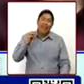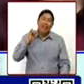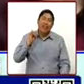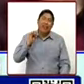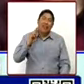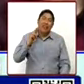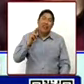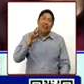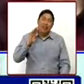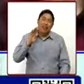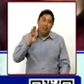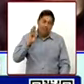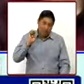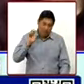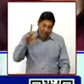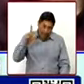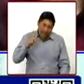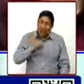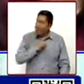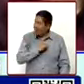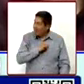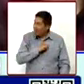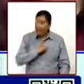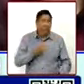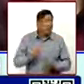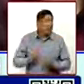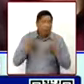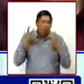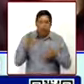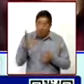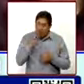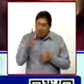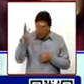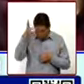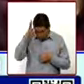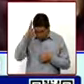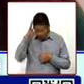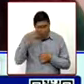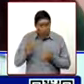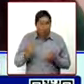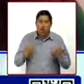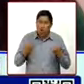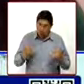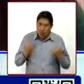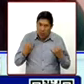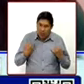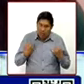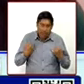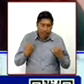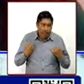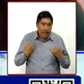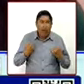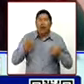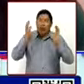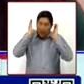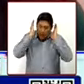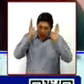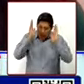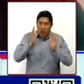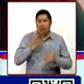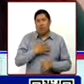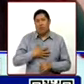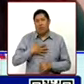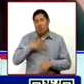saludable y es reconfortante poder hablar contigo Espero que muchos padres madres y también muchachos y muchachas hayan escuchado estos